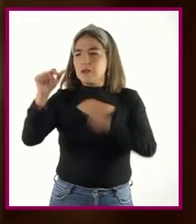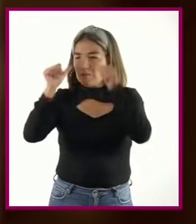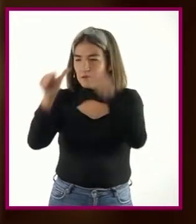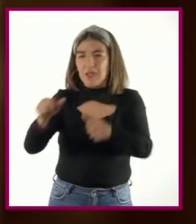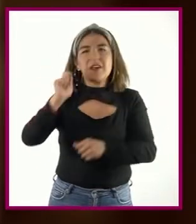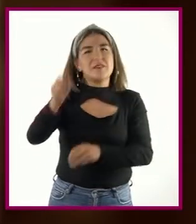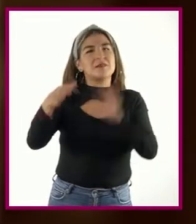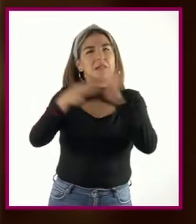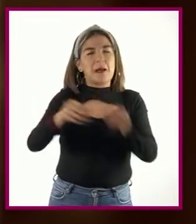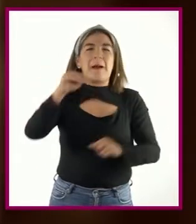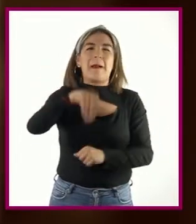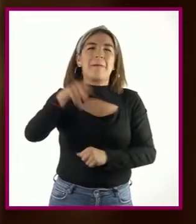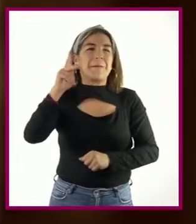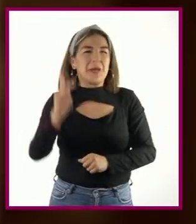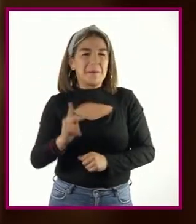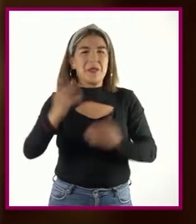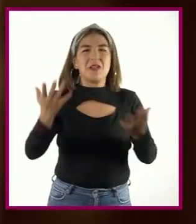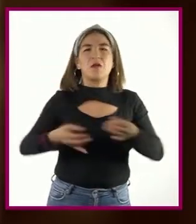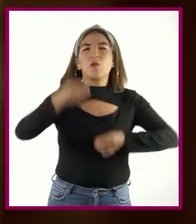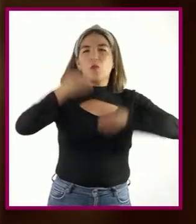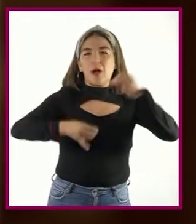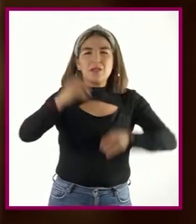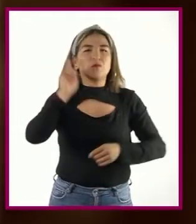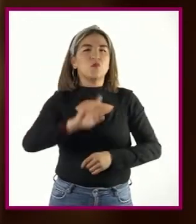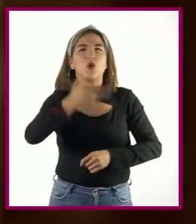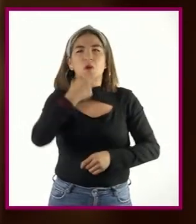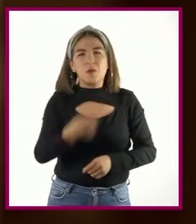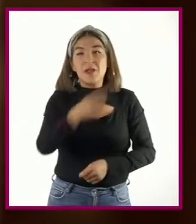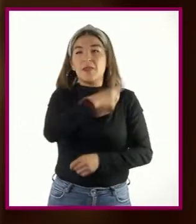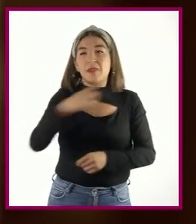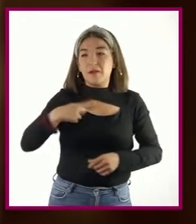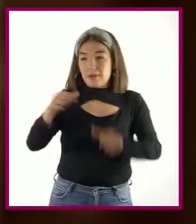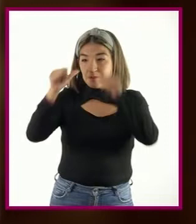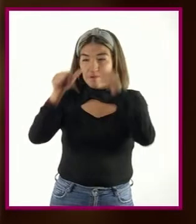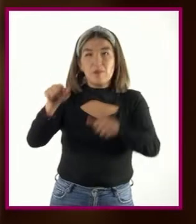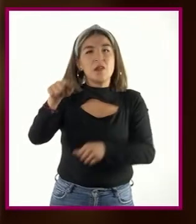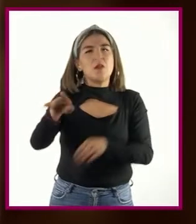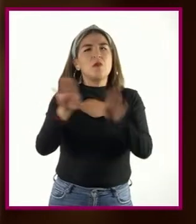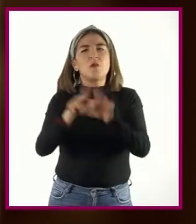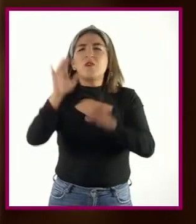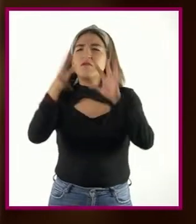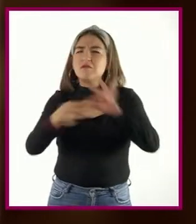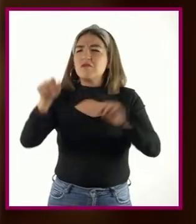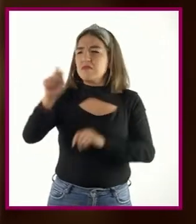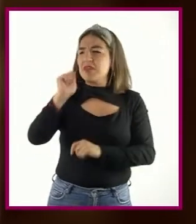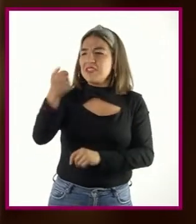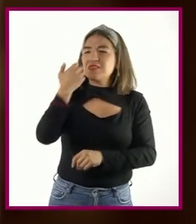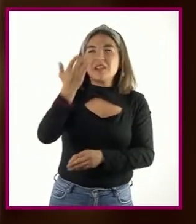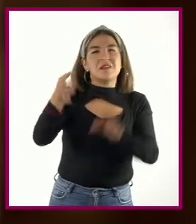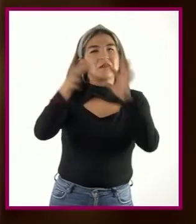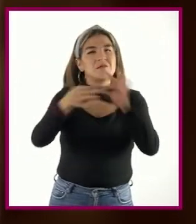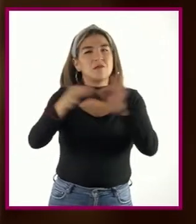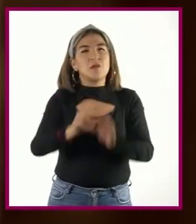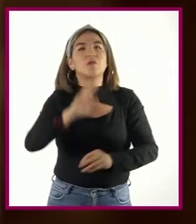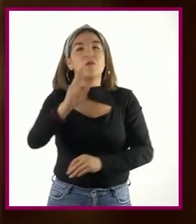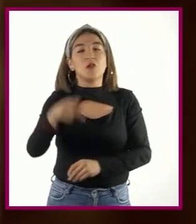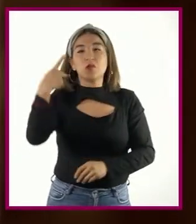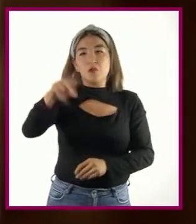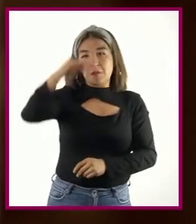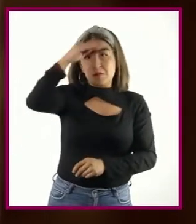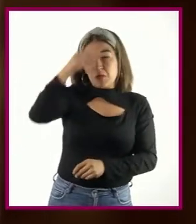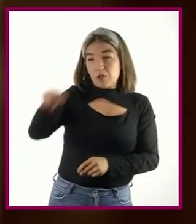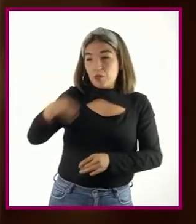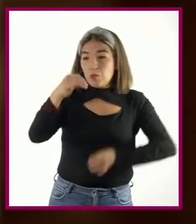El Ministerio Público, el juez o una jueza debería de escucharles y tomando en cuenta la capacidad de juicio que